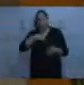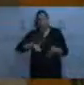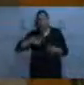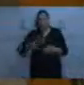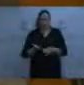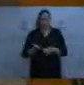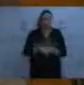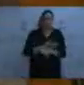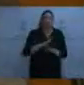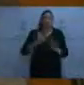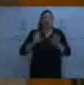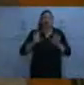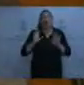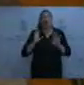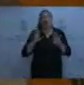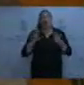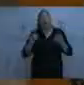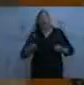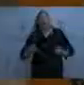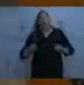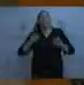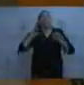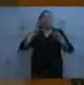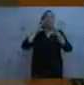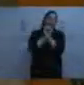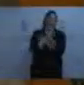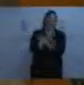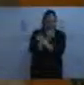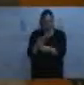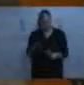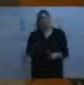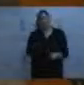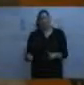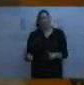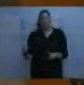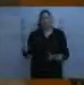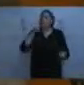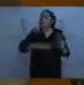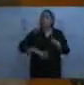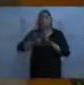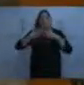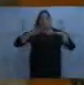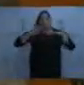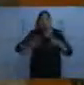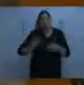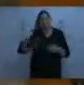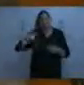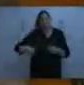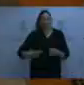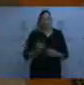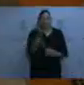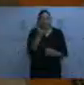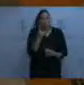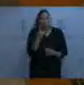anteriormente, aunque con un enfoque un poco diferente. Pero bueno, el problema viene a ser el mismo. Yo tenía una serie